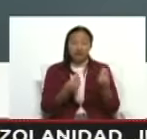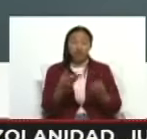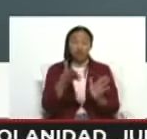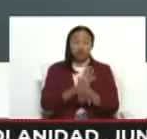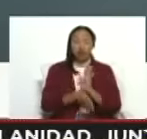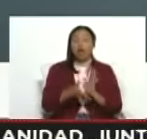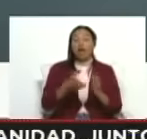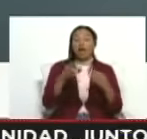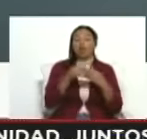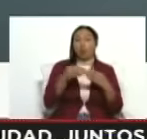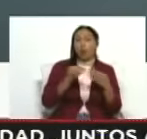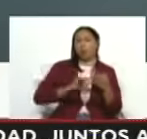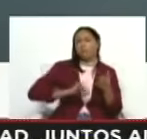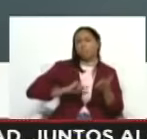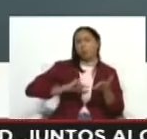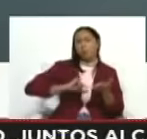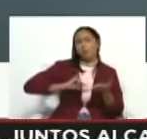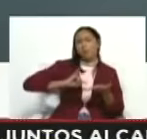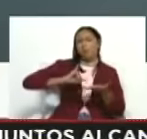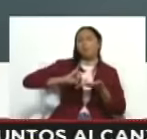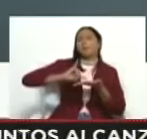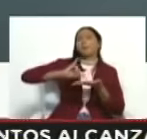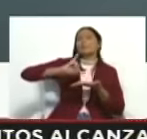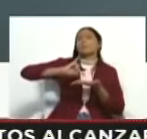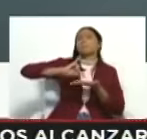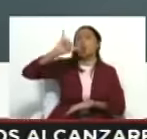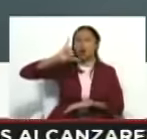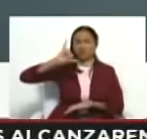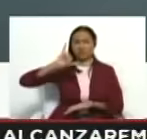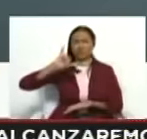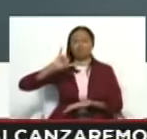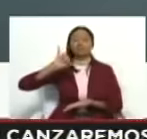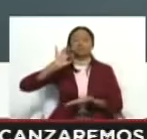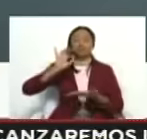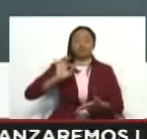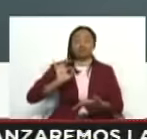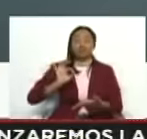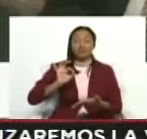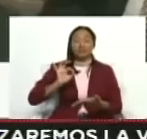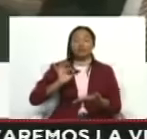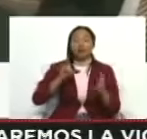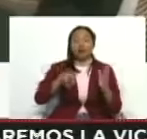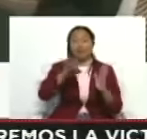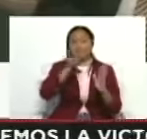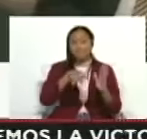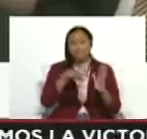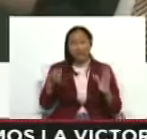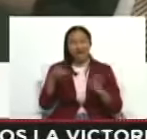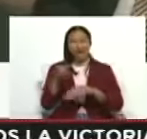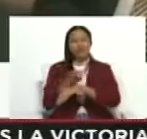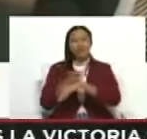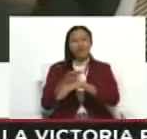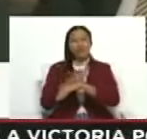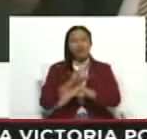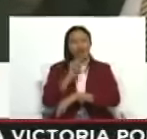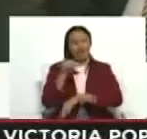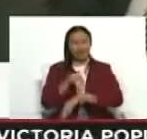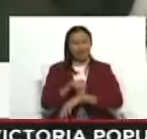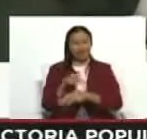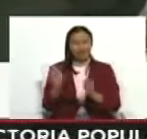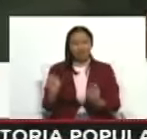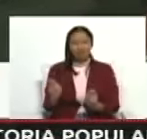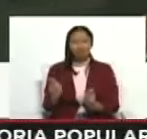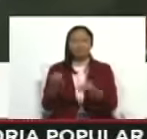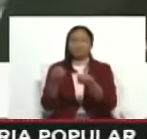dólar paralelo, quebrar el plan de recuperación económica que llevaba el